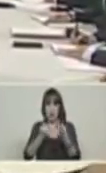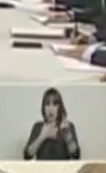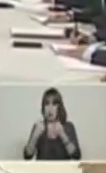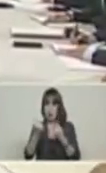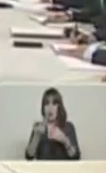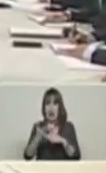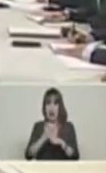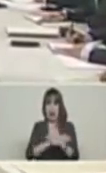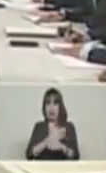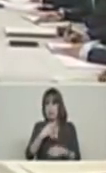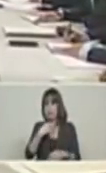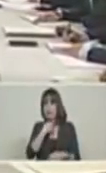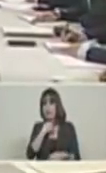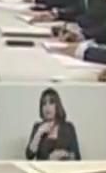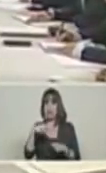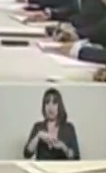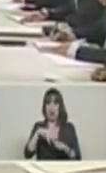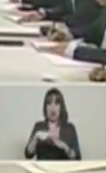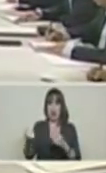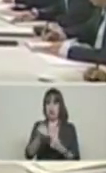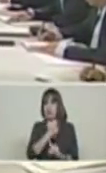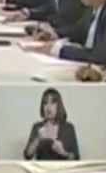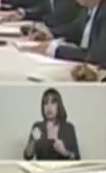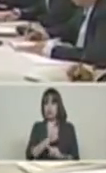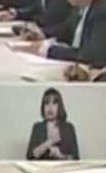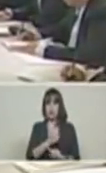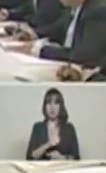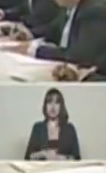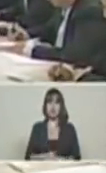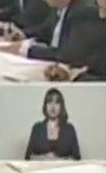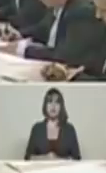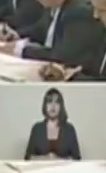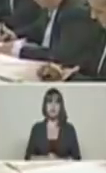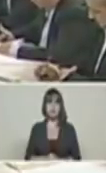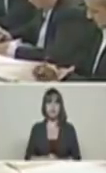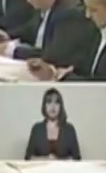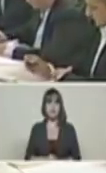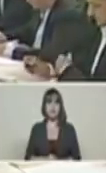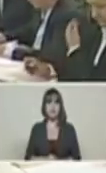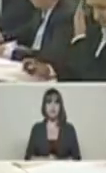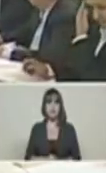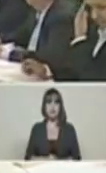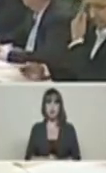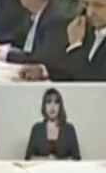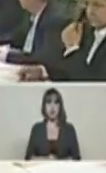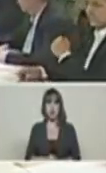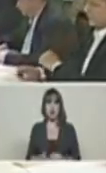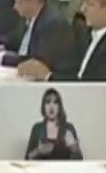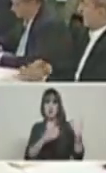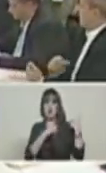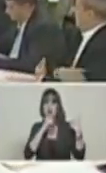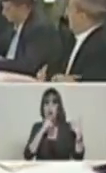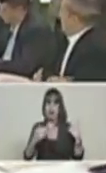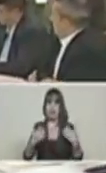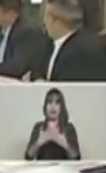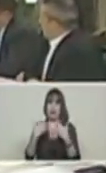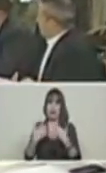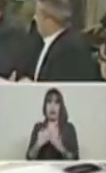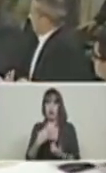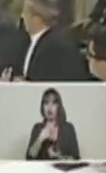martirizada, agredida y afectada por la guerra económica, la economía